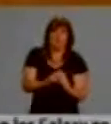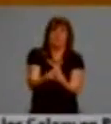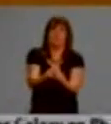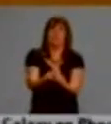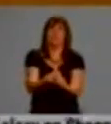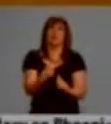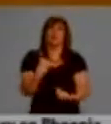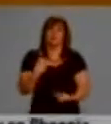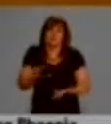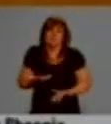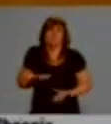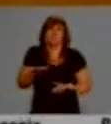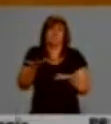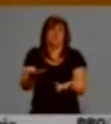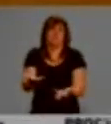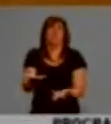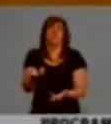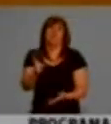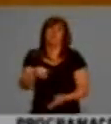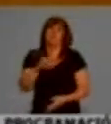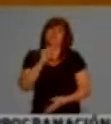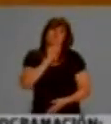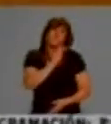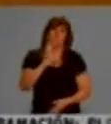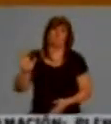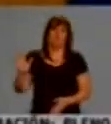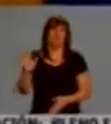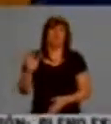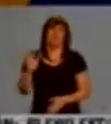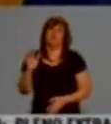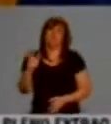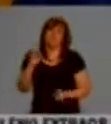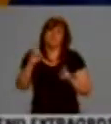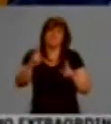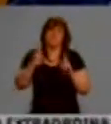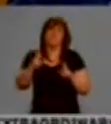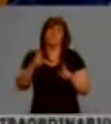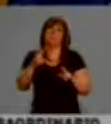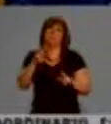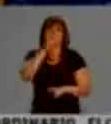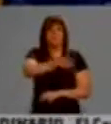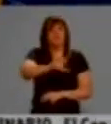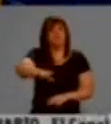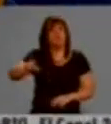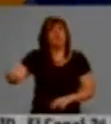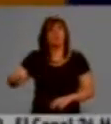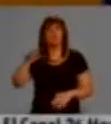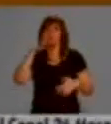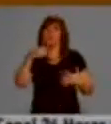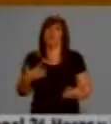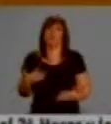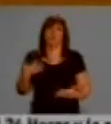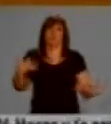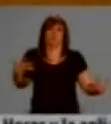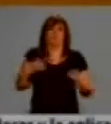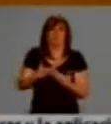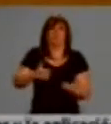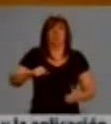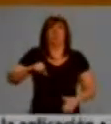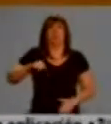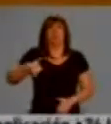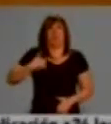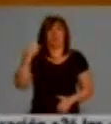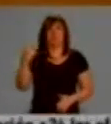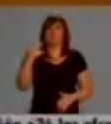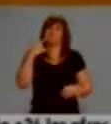y expresar al mismo tiempo los mejores deseos de una pronta mejoría a los que resultaron heridos en